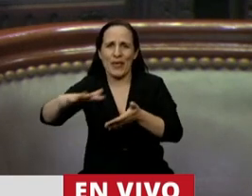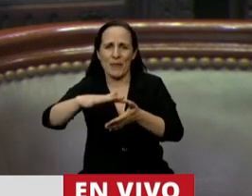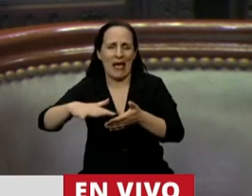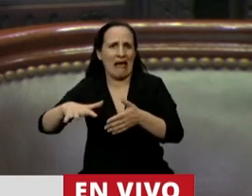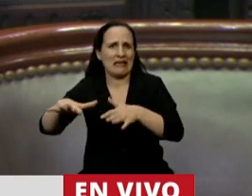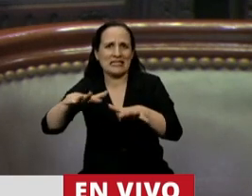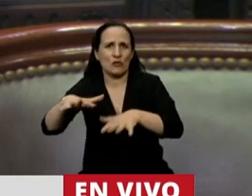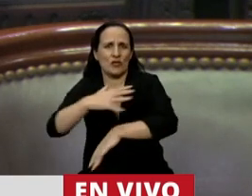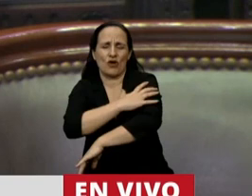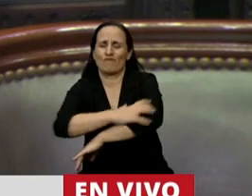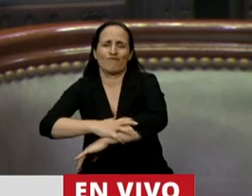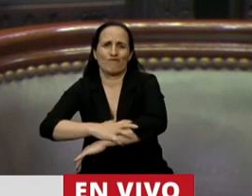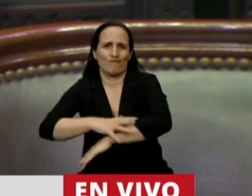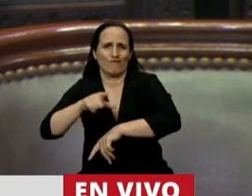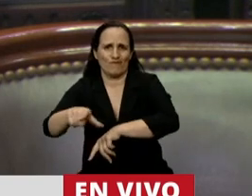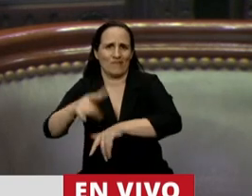pobreza.